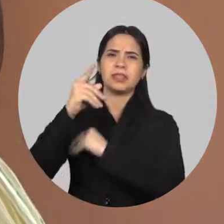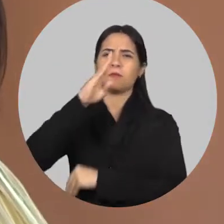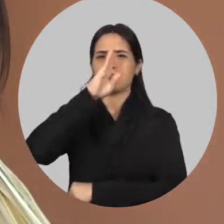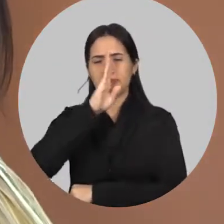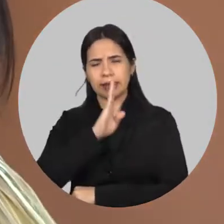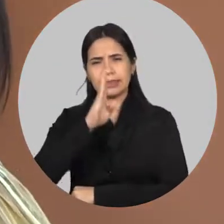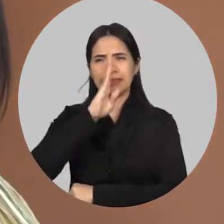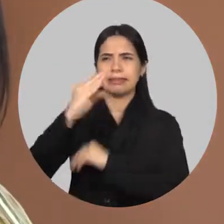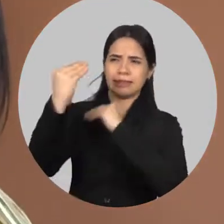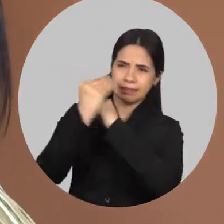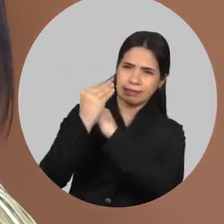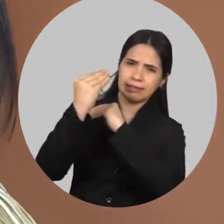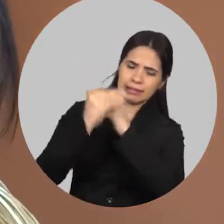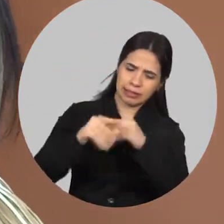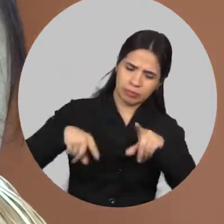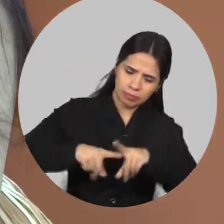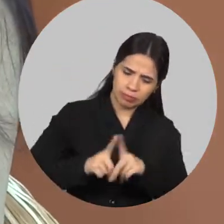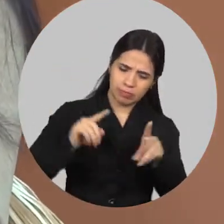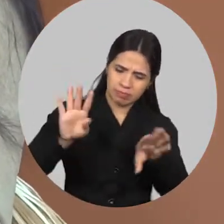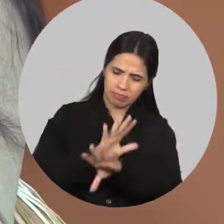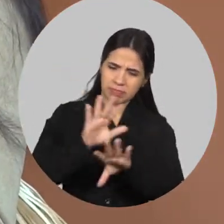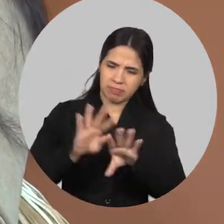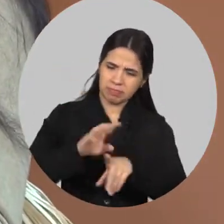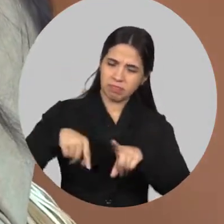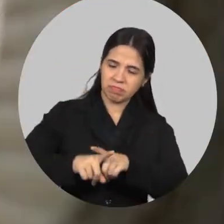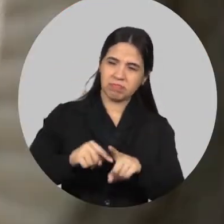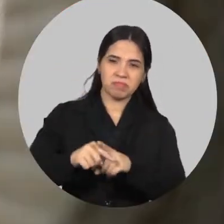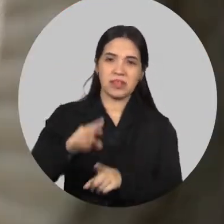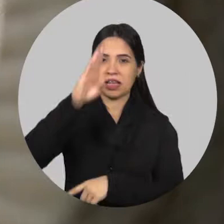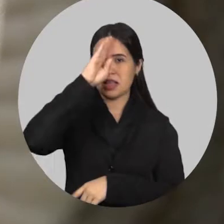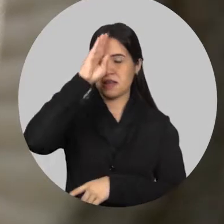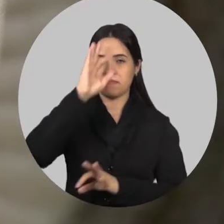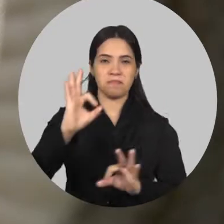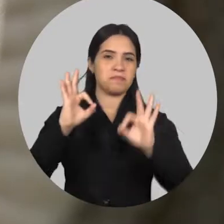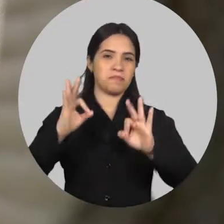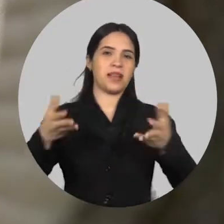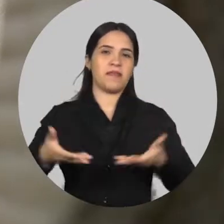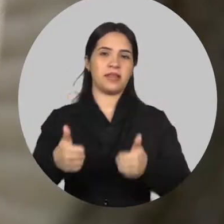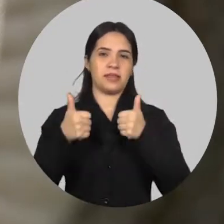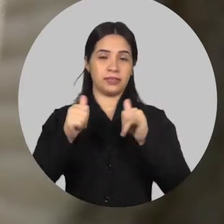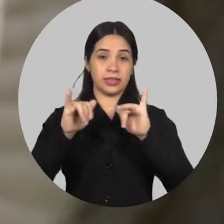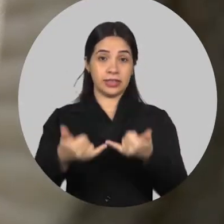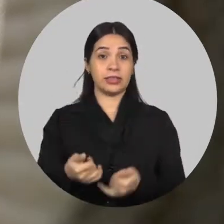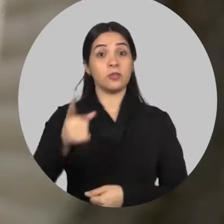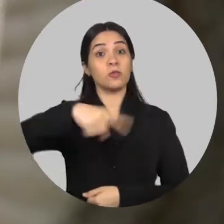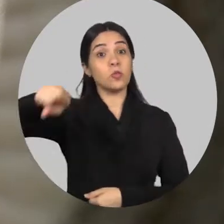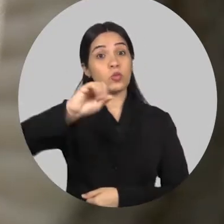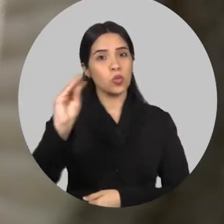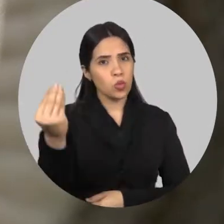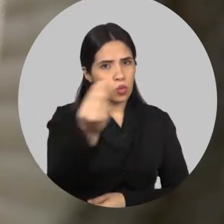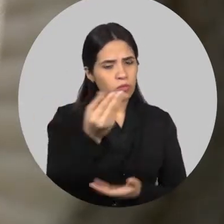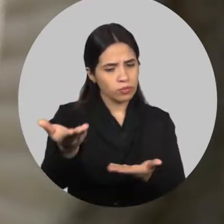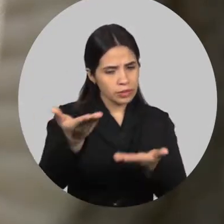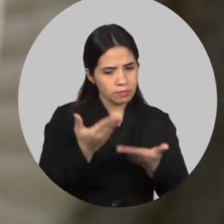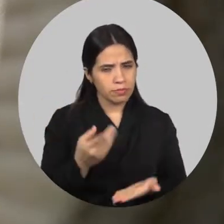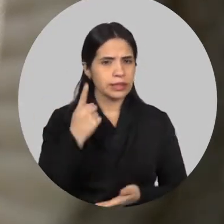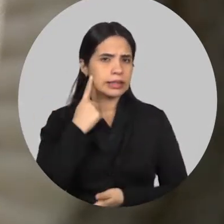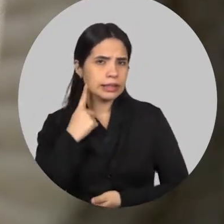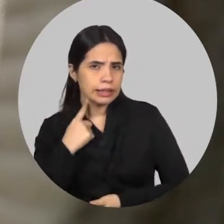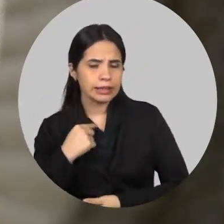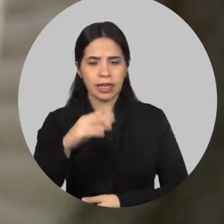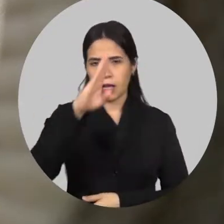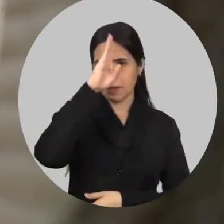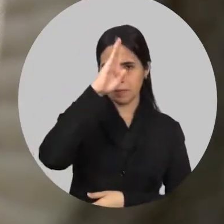la que me enseñó a tejer. Con ella aprendí. Les invito a los jóvenes que se interesen por la artesanía,